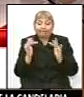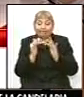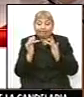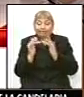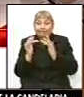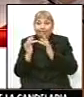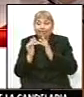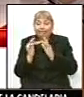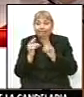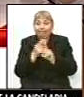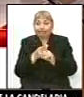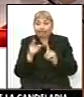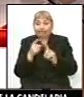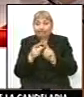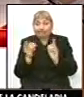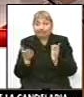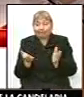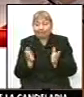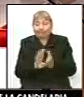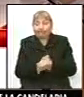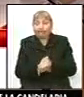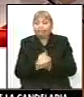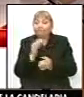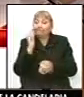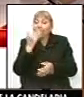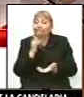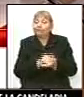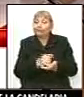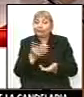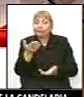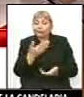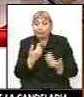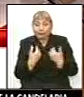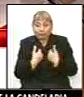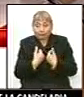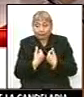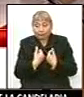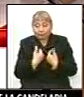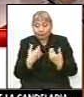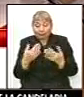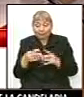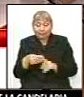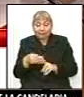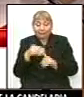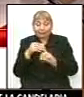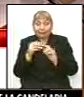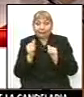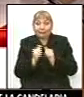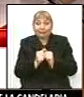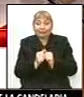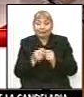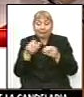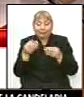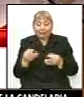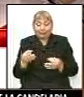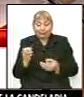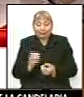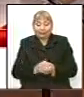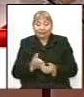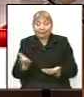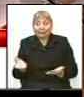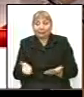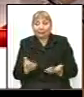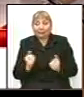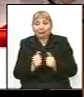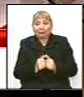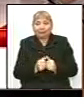los diferentes pueblos indígenas y particularmente con aquellos que tienen alguna situación en especial, justamente están en una